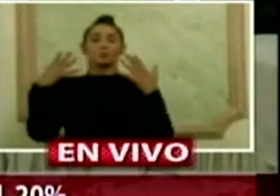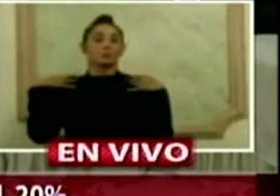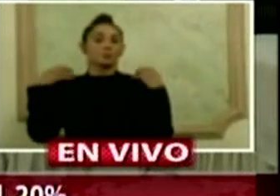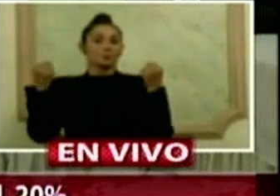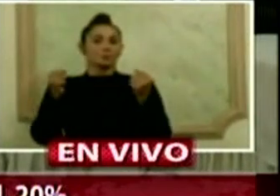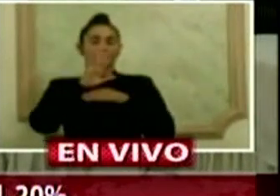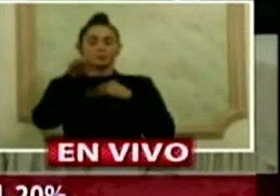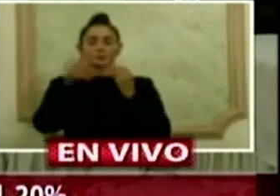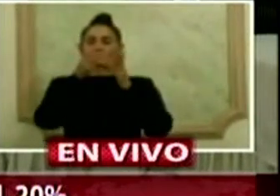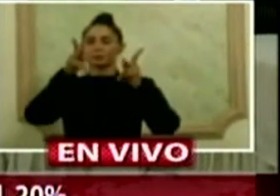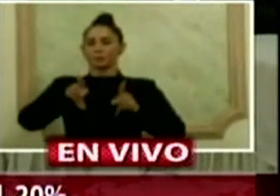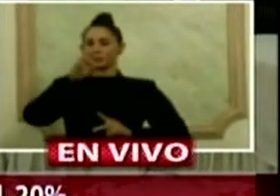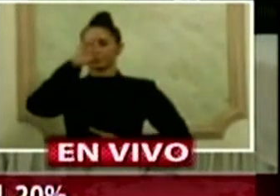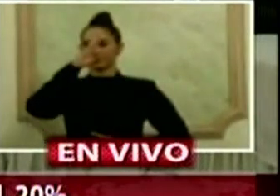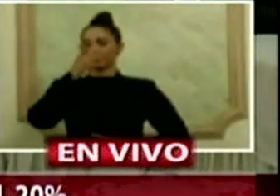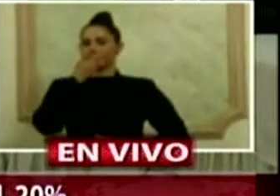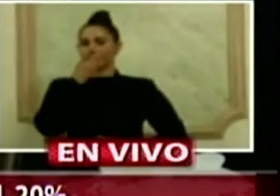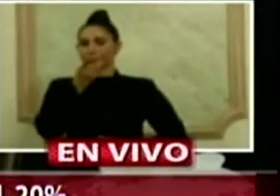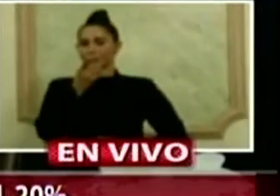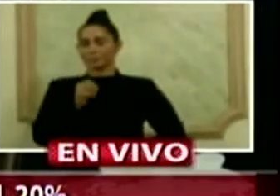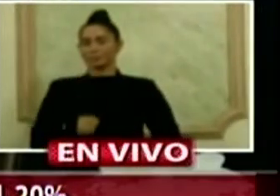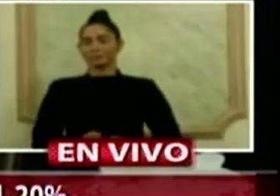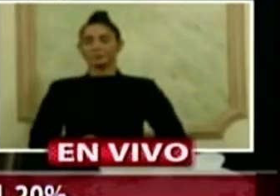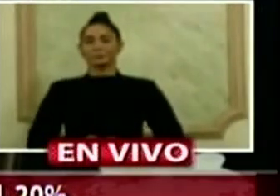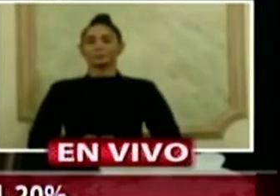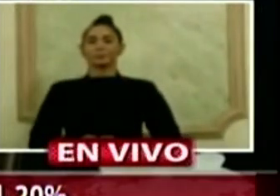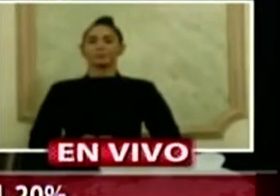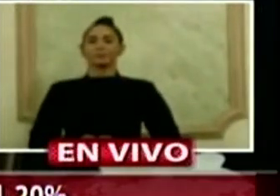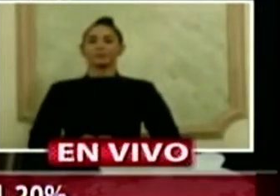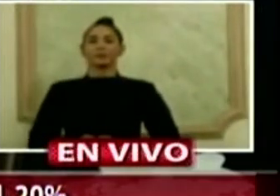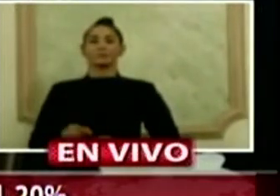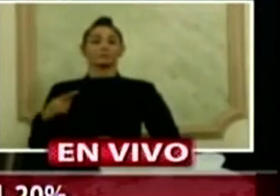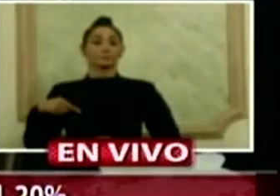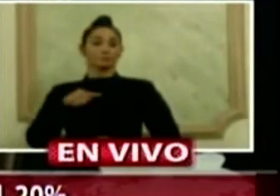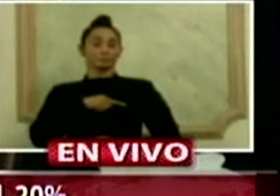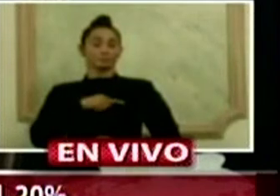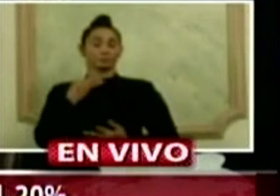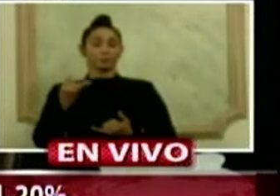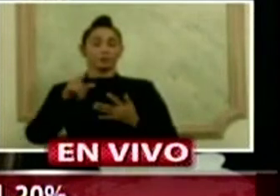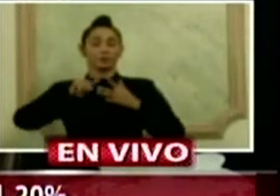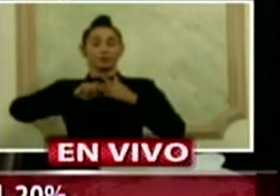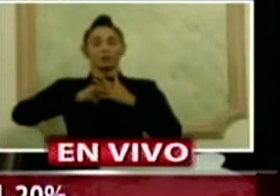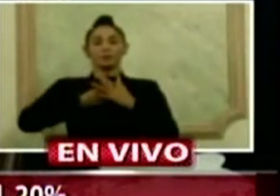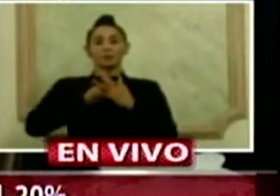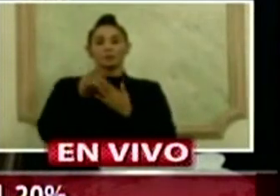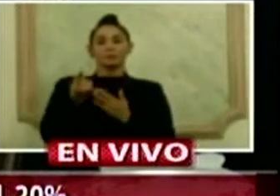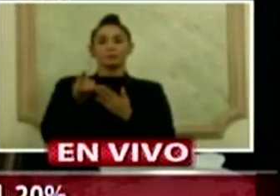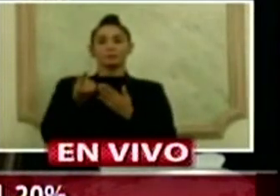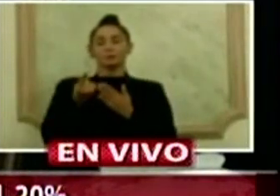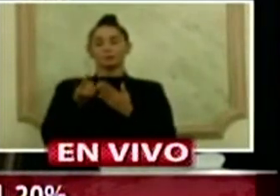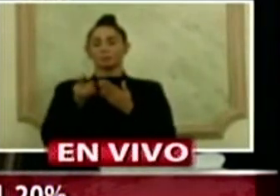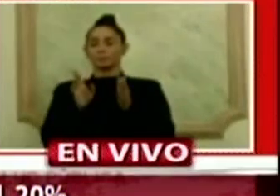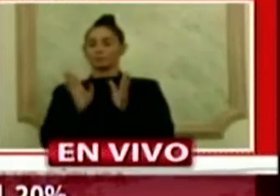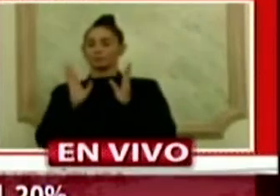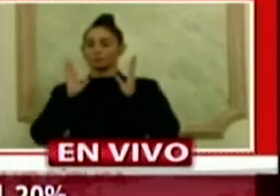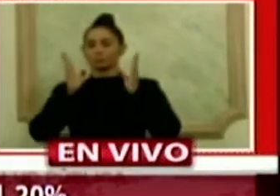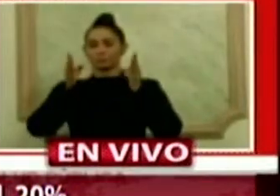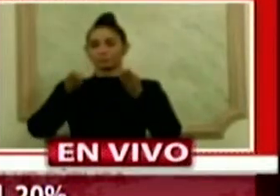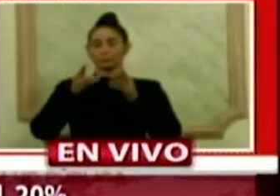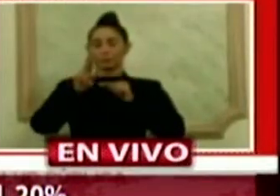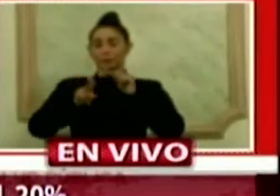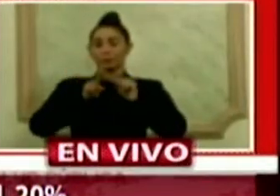pueblo dominicano. Por tanto, iniciamos lo que es el proceso de normalización de